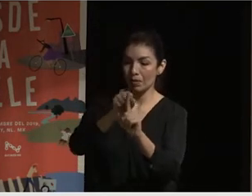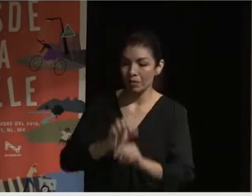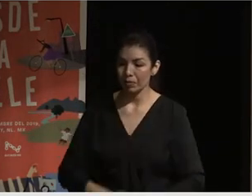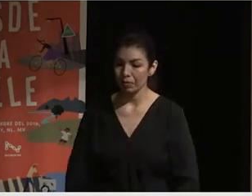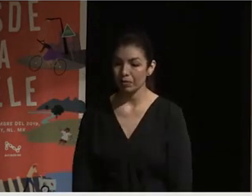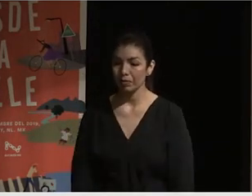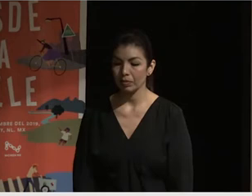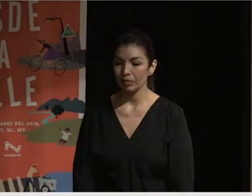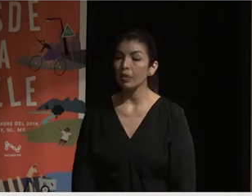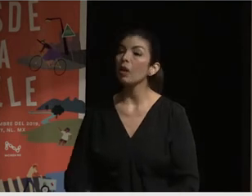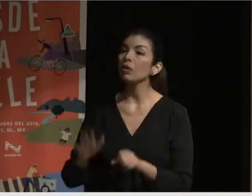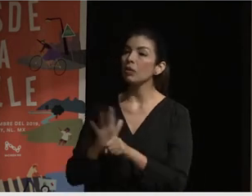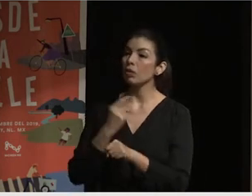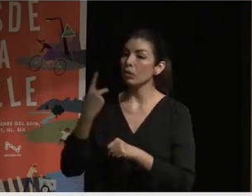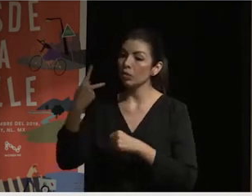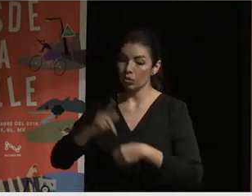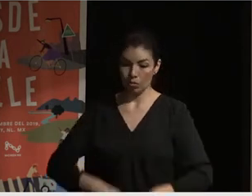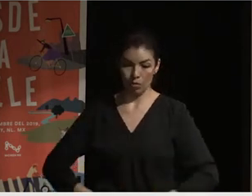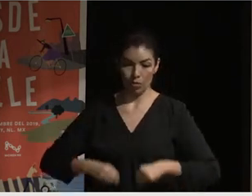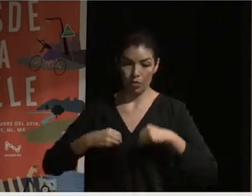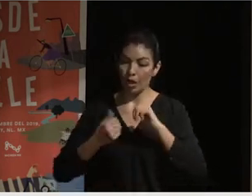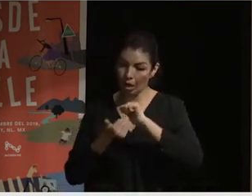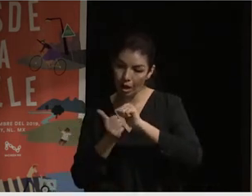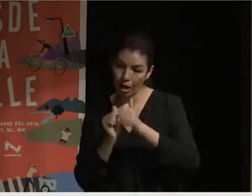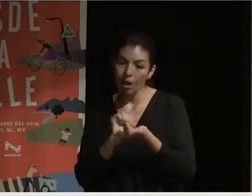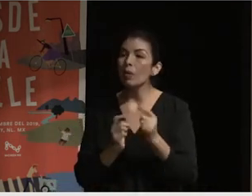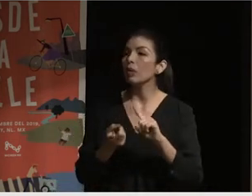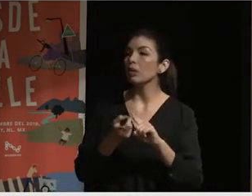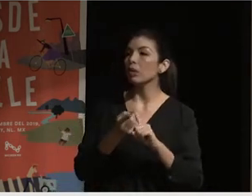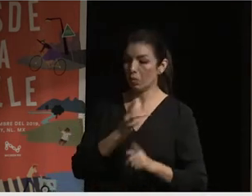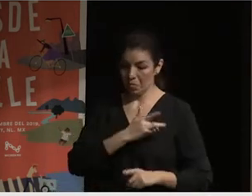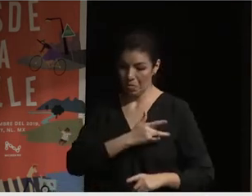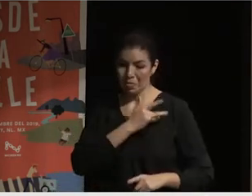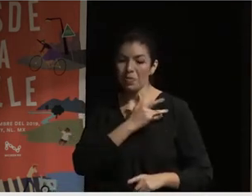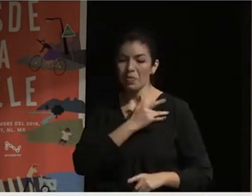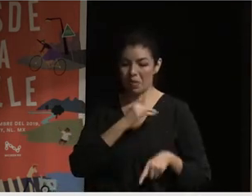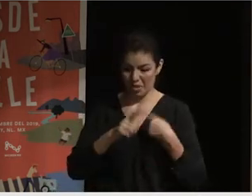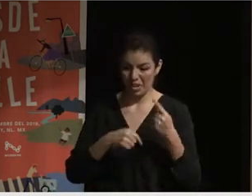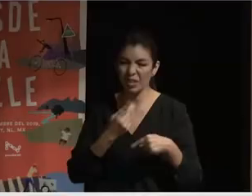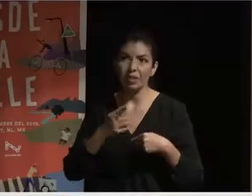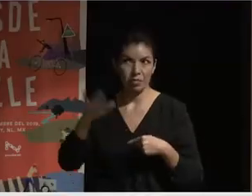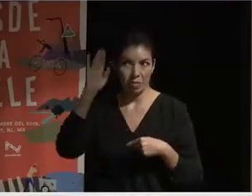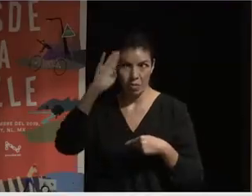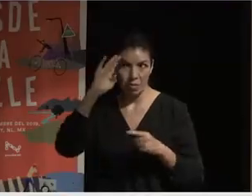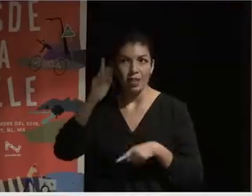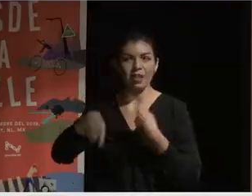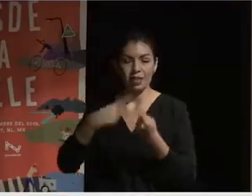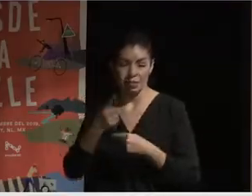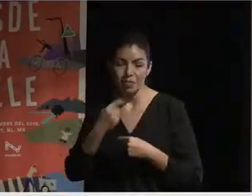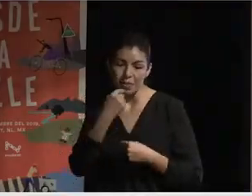Porque la transformación de tu vida y de tu entorno vienen desde tu interior. Lo sientes, lo piensas y lo expresas.